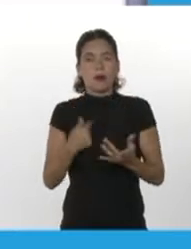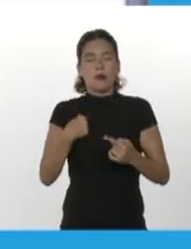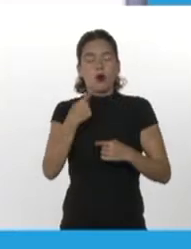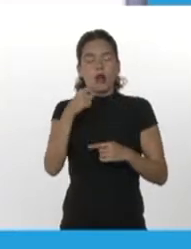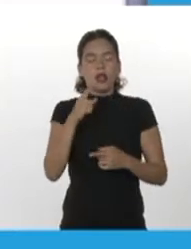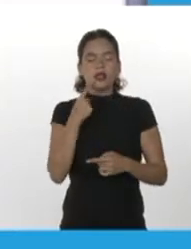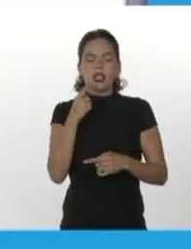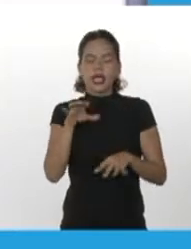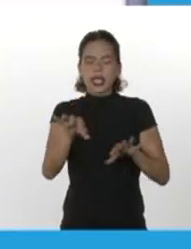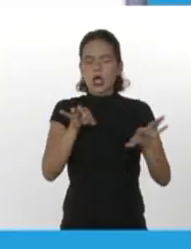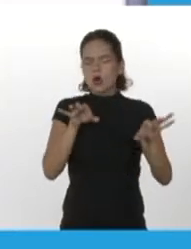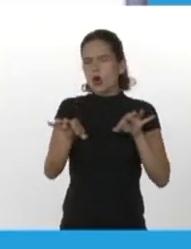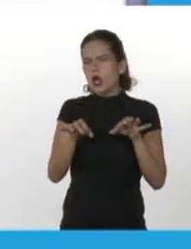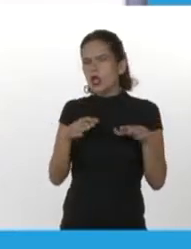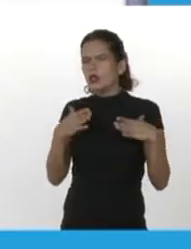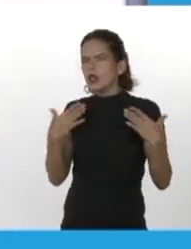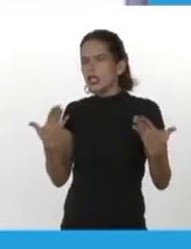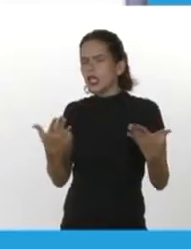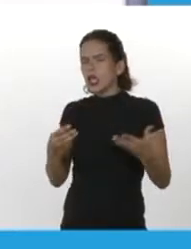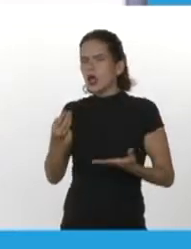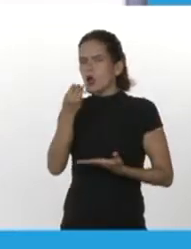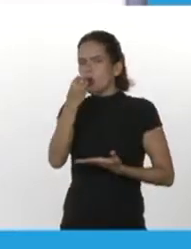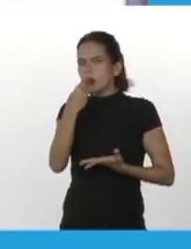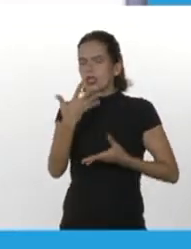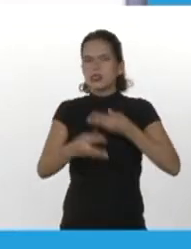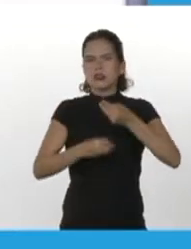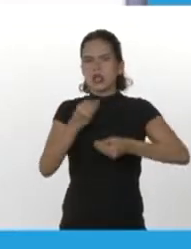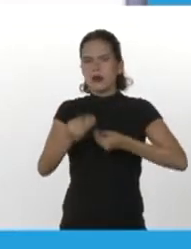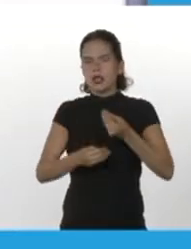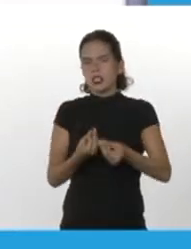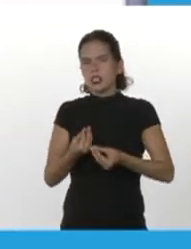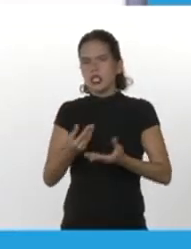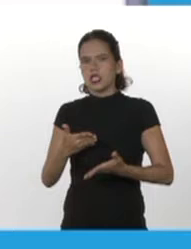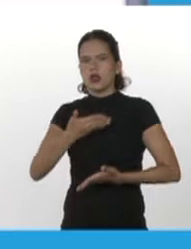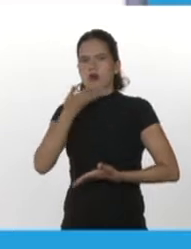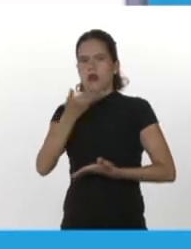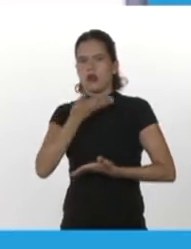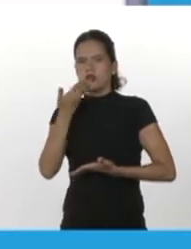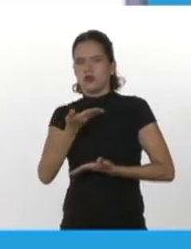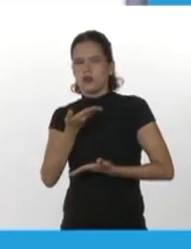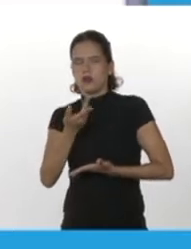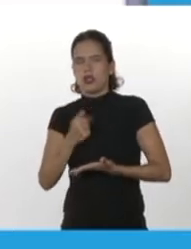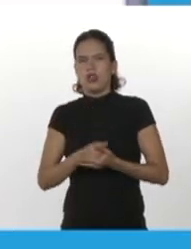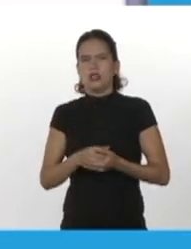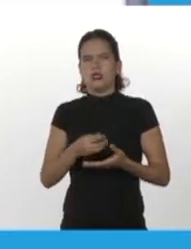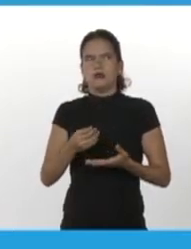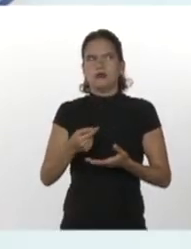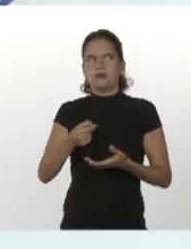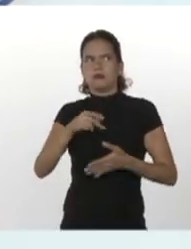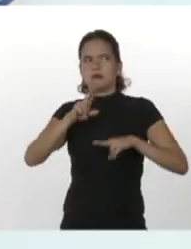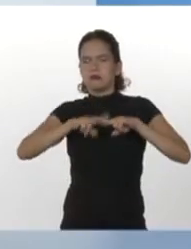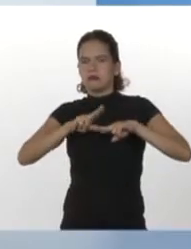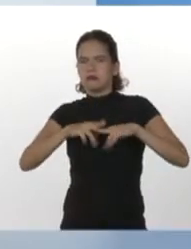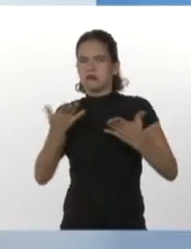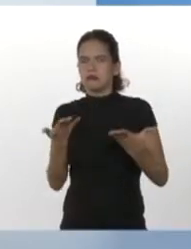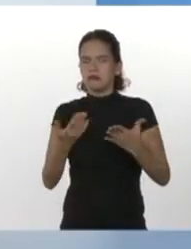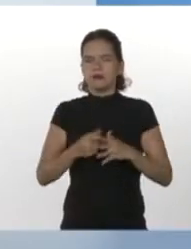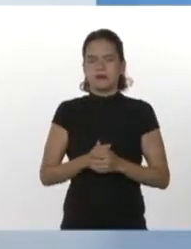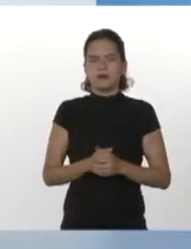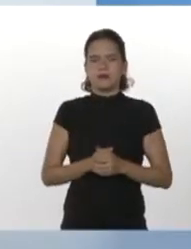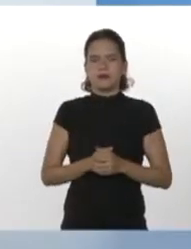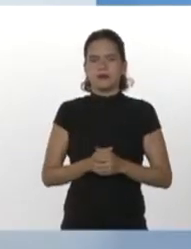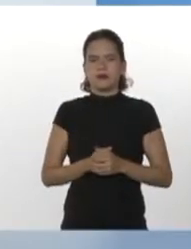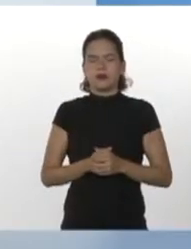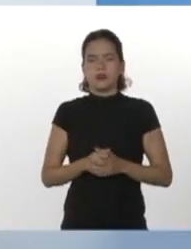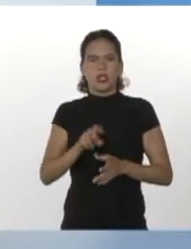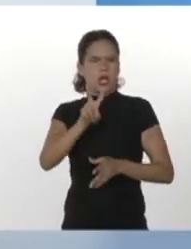decidir democráticamente qué plato se le prepara entre un hervido de gallina y un pabellón criollo. ¡Qué rico! Ok,